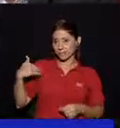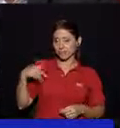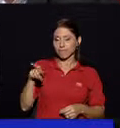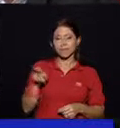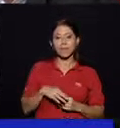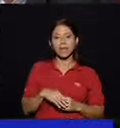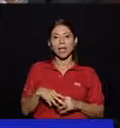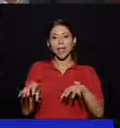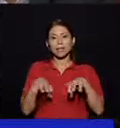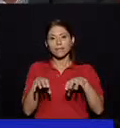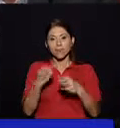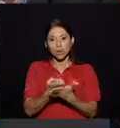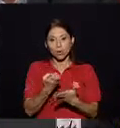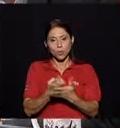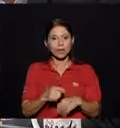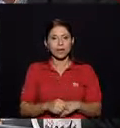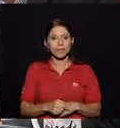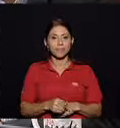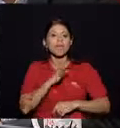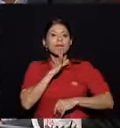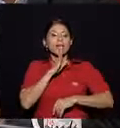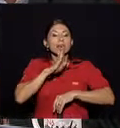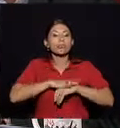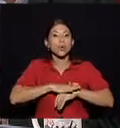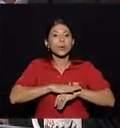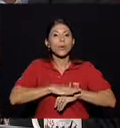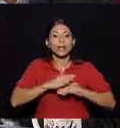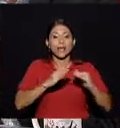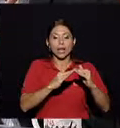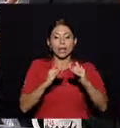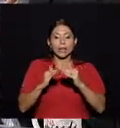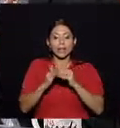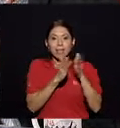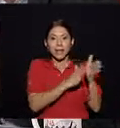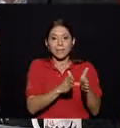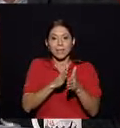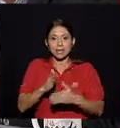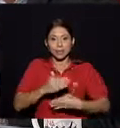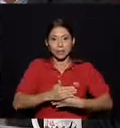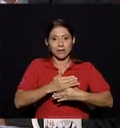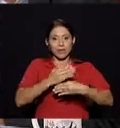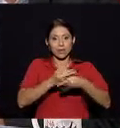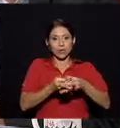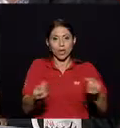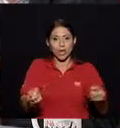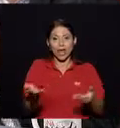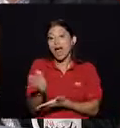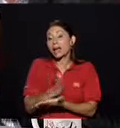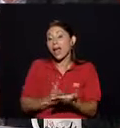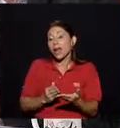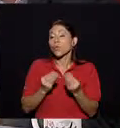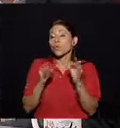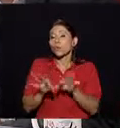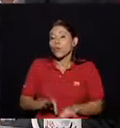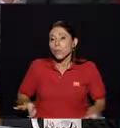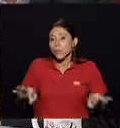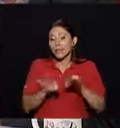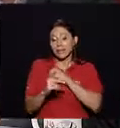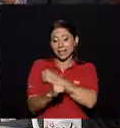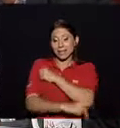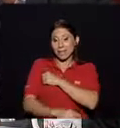actividad económica y para hablar un poco del ordenamiento territorial, hay una relación que es efectivamente muy clara y sobre la que el país llegó tarde,